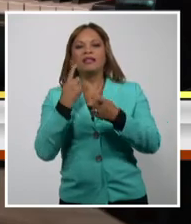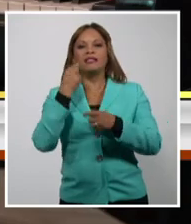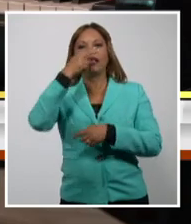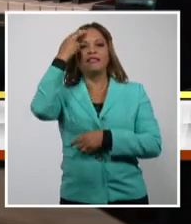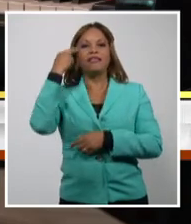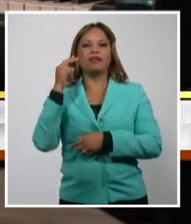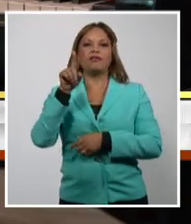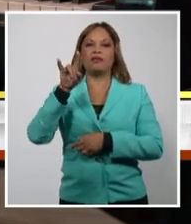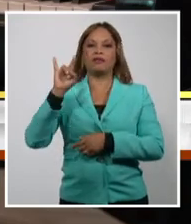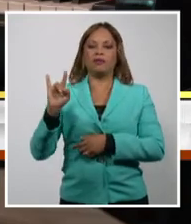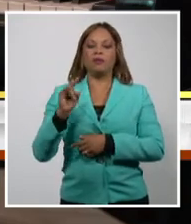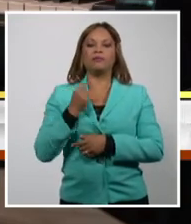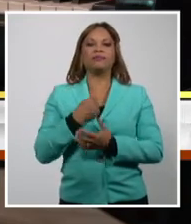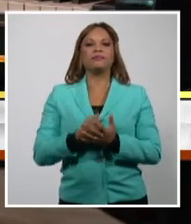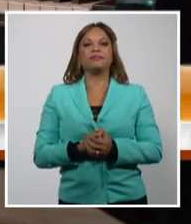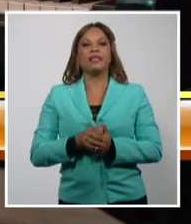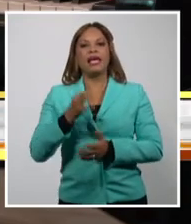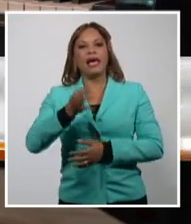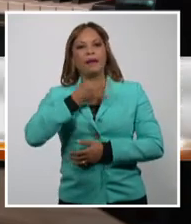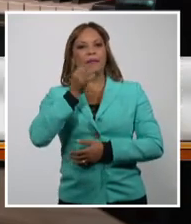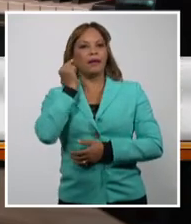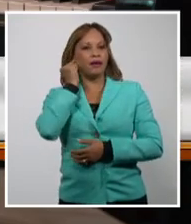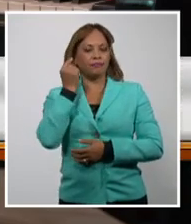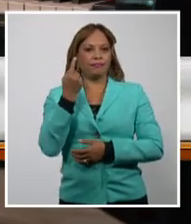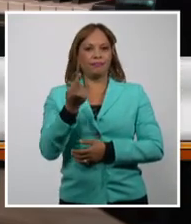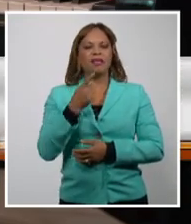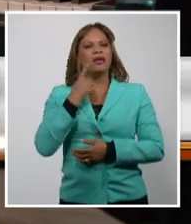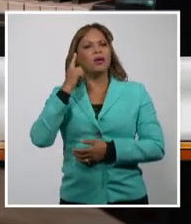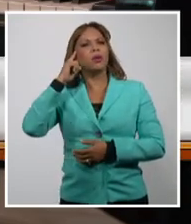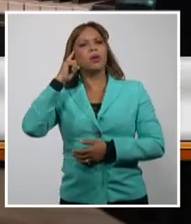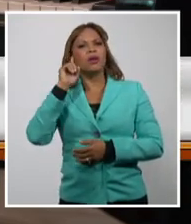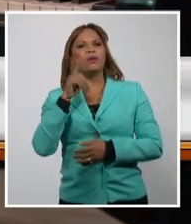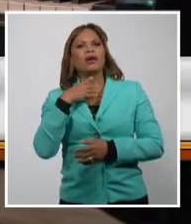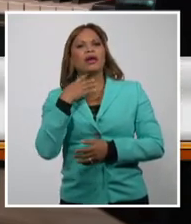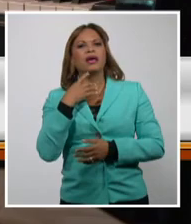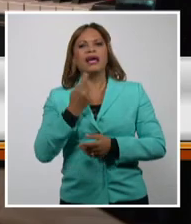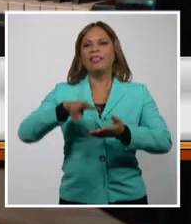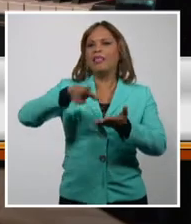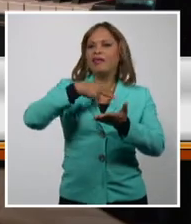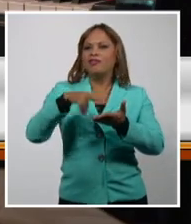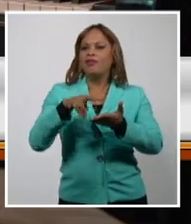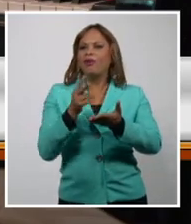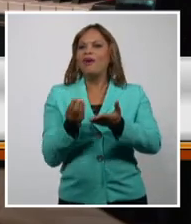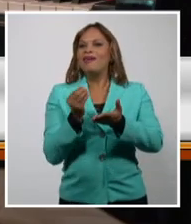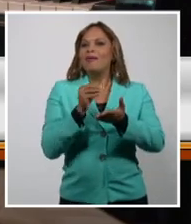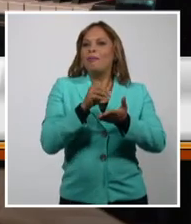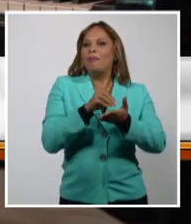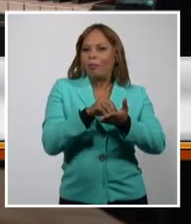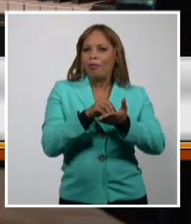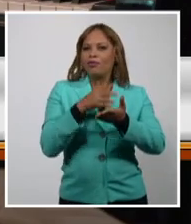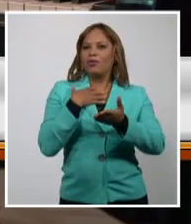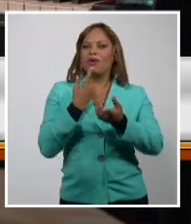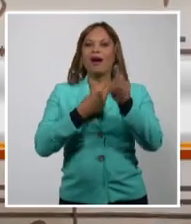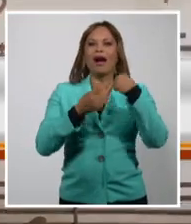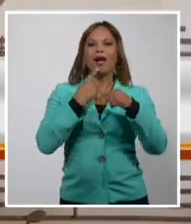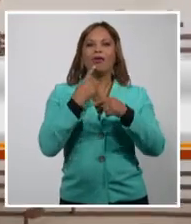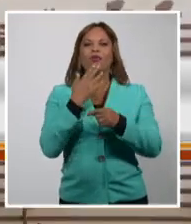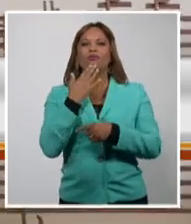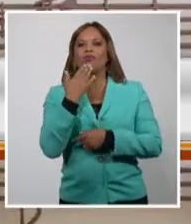que el danzón, quien le dio forma, quien le puso un timbre realmente y quien lo llevó a la cubanía,